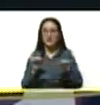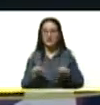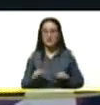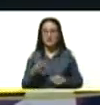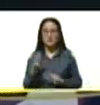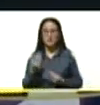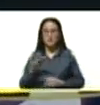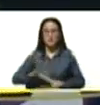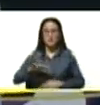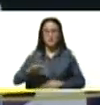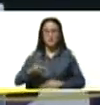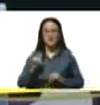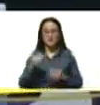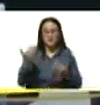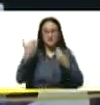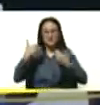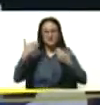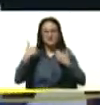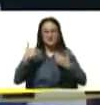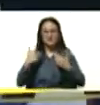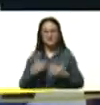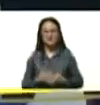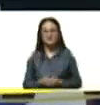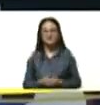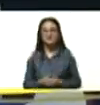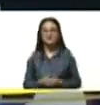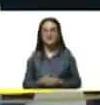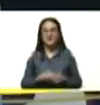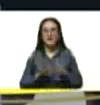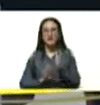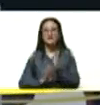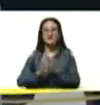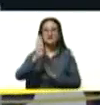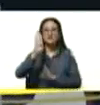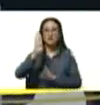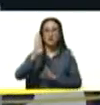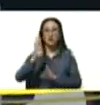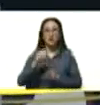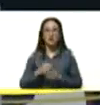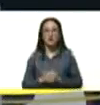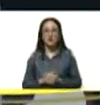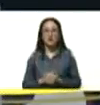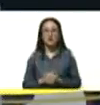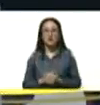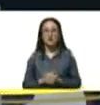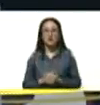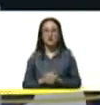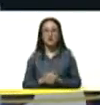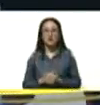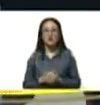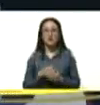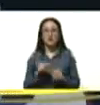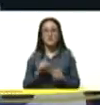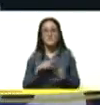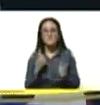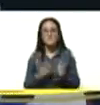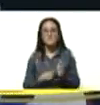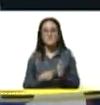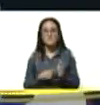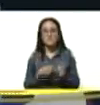como usted nos ha instruido, lo que tiene que ver con ascensores, escaleras mecánicas. Estamos abordando el plan en todas